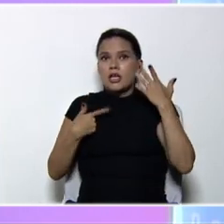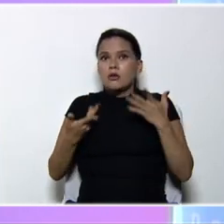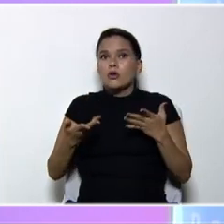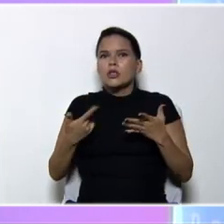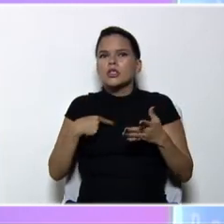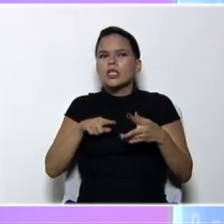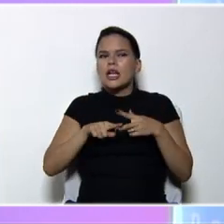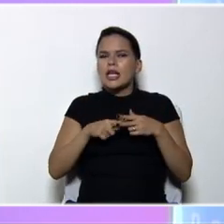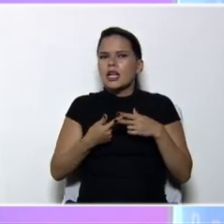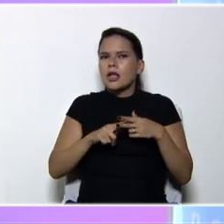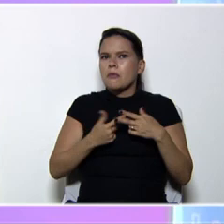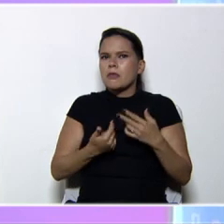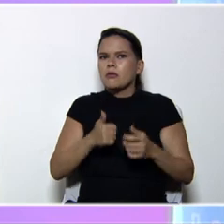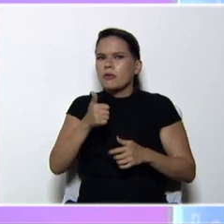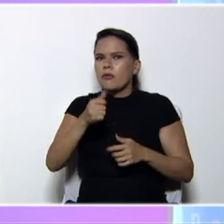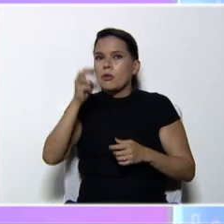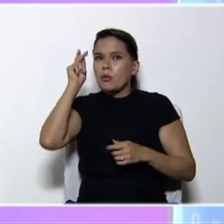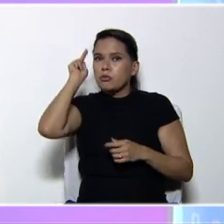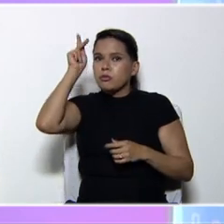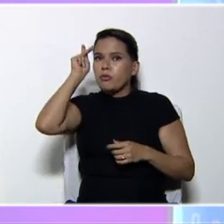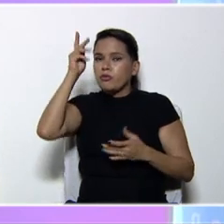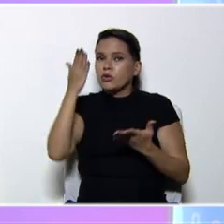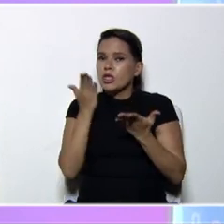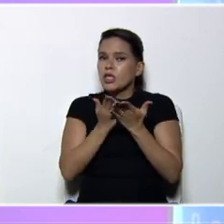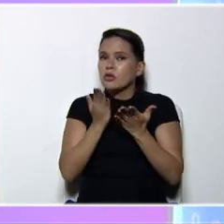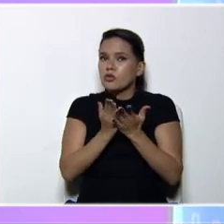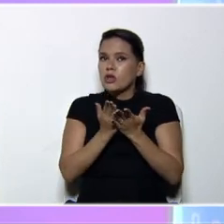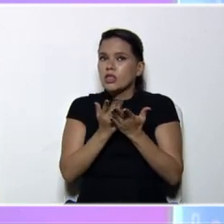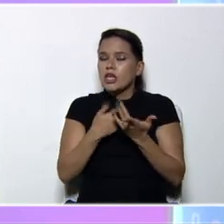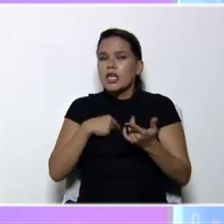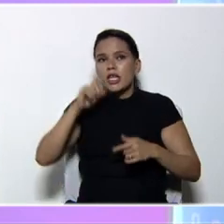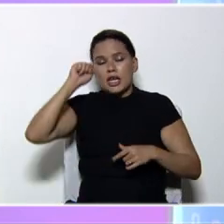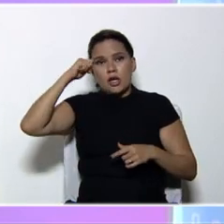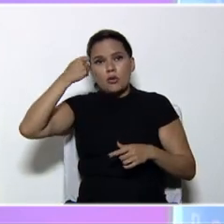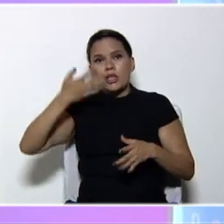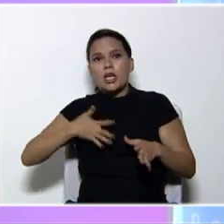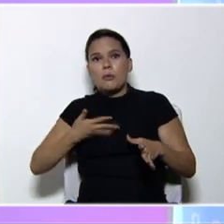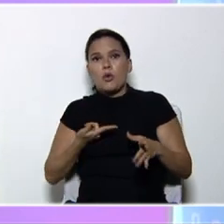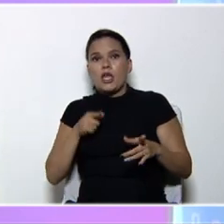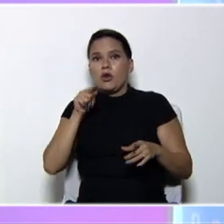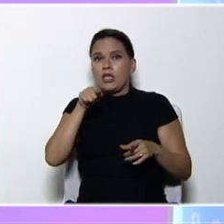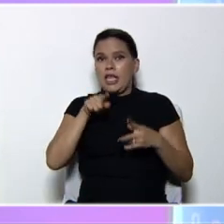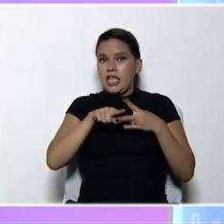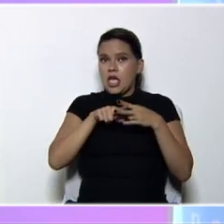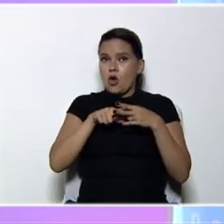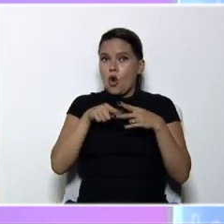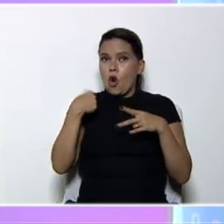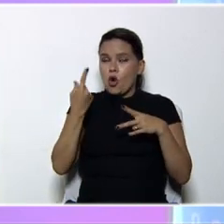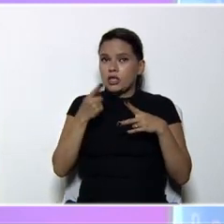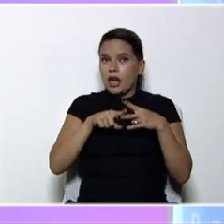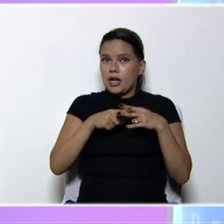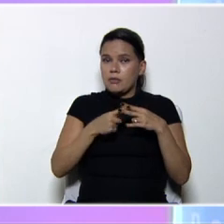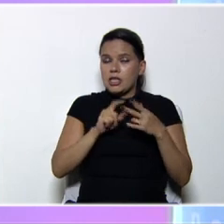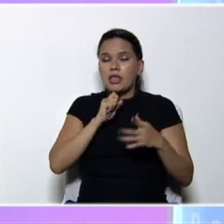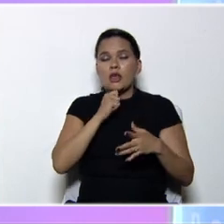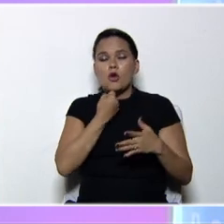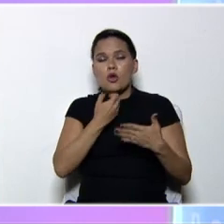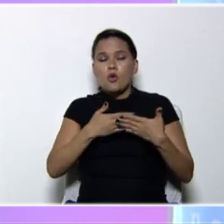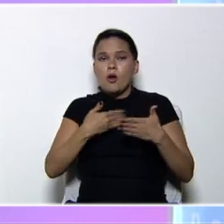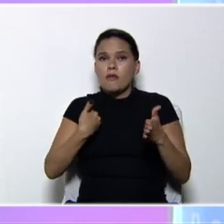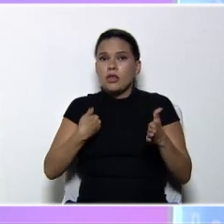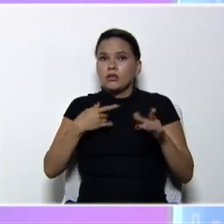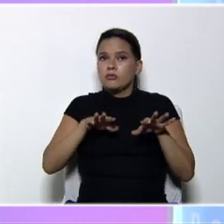los programas preferidos por nuestros docentes y estudiantes. Recuerden que pueden encontrar estas y otras aplicaciones de código abierto en